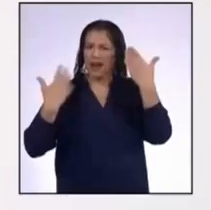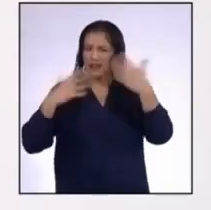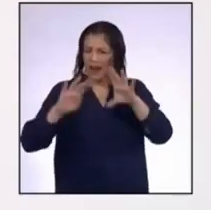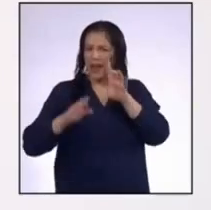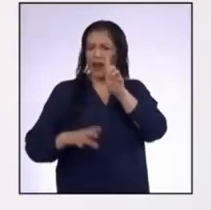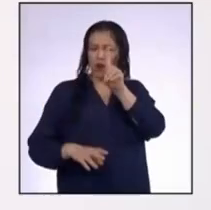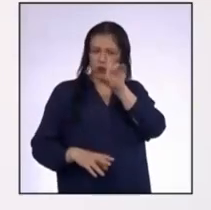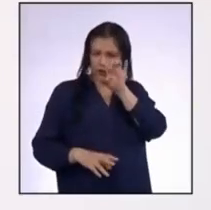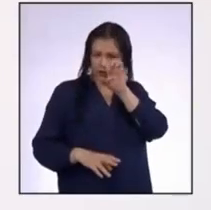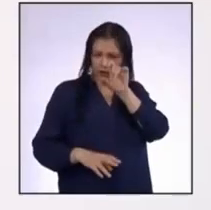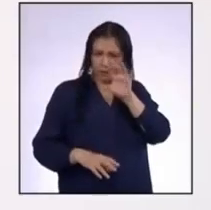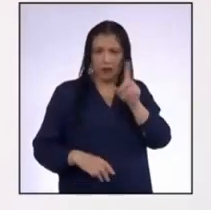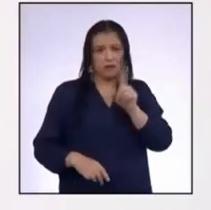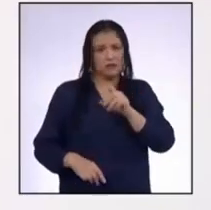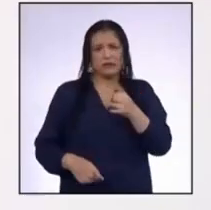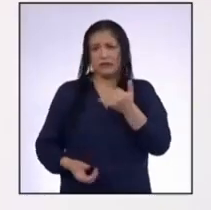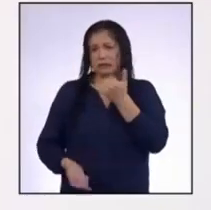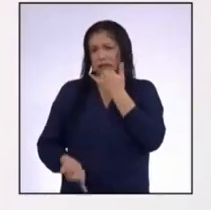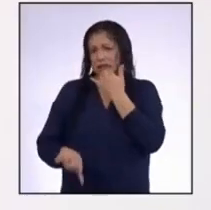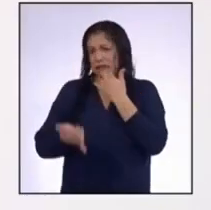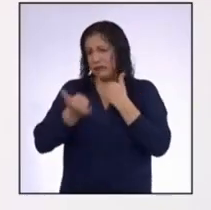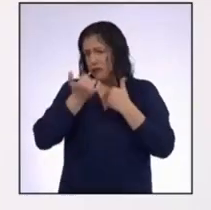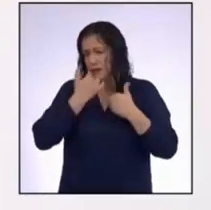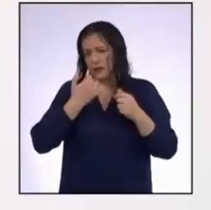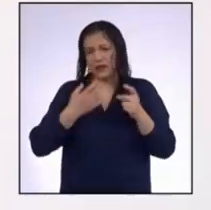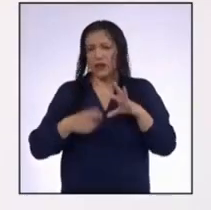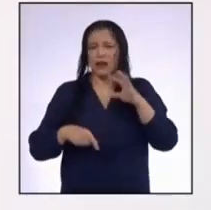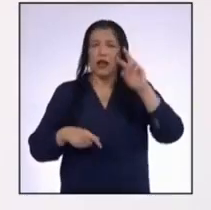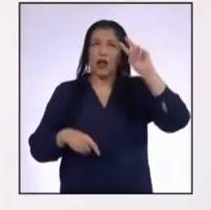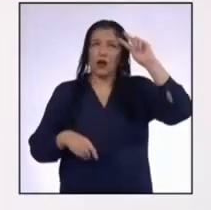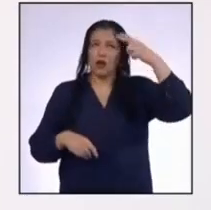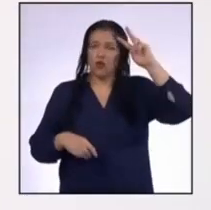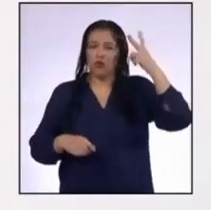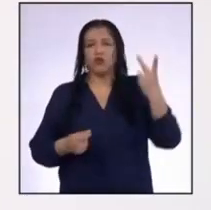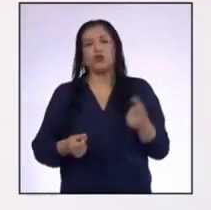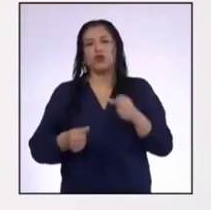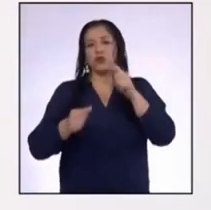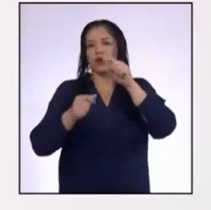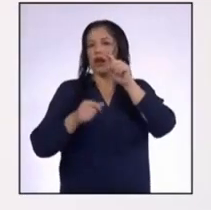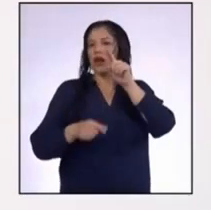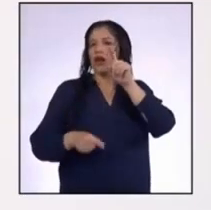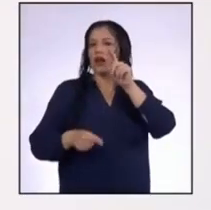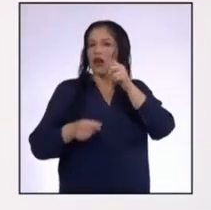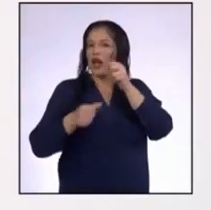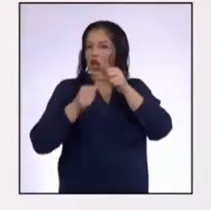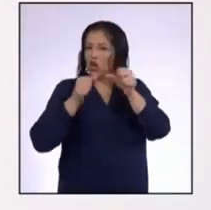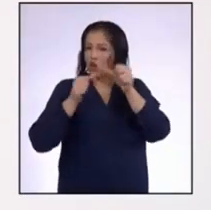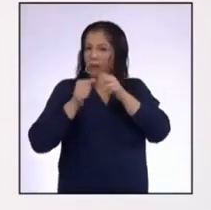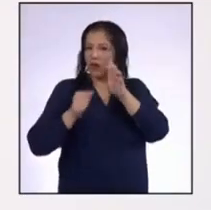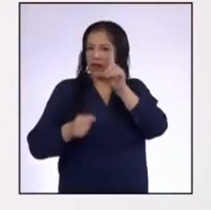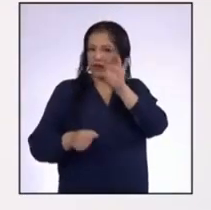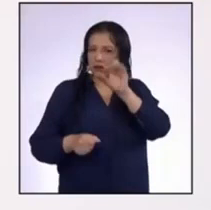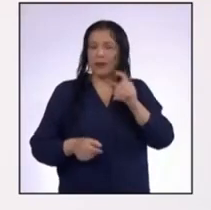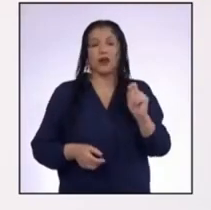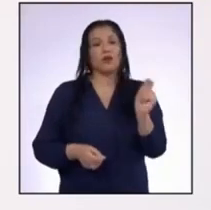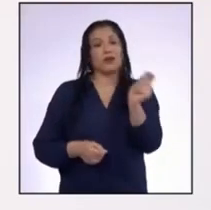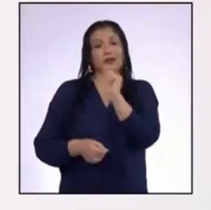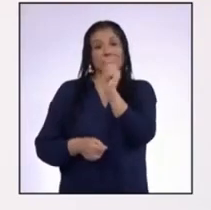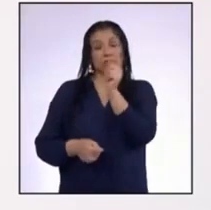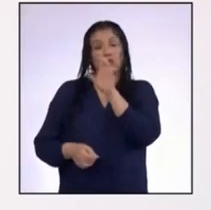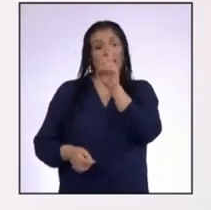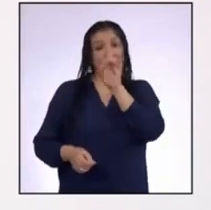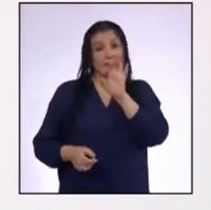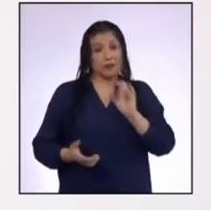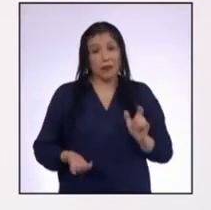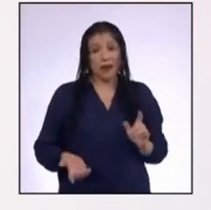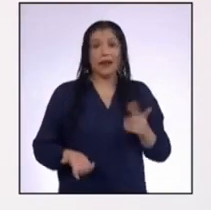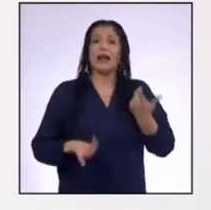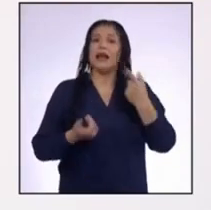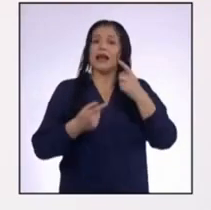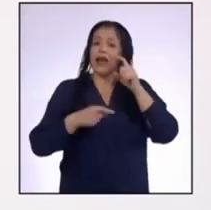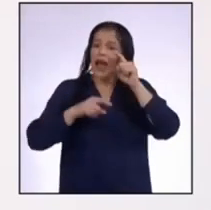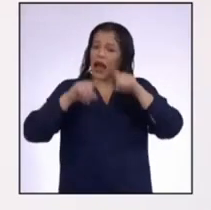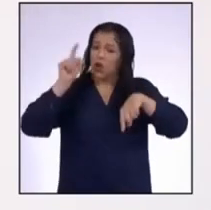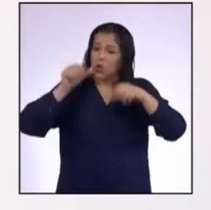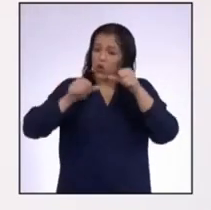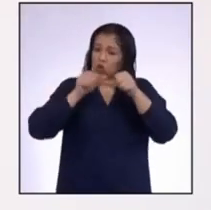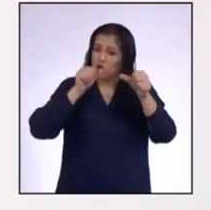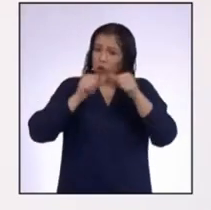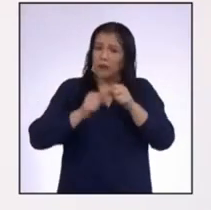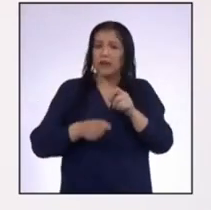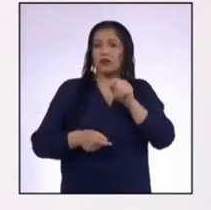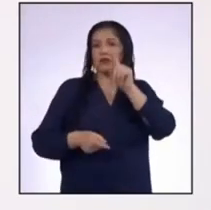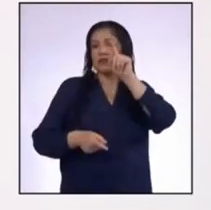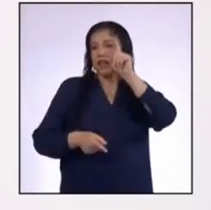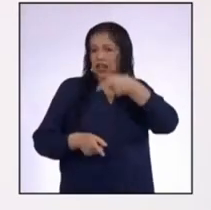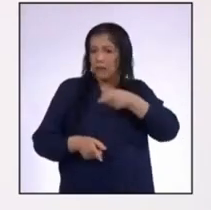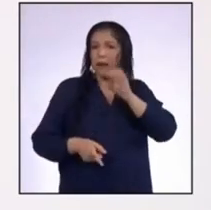decimal. Es un error muy común confundir el número decimal con la escritura decimal. Que un número se escriba con cifras decimales